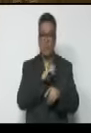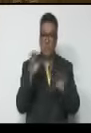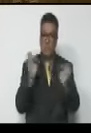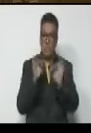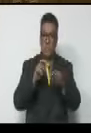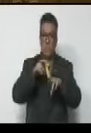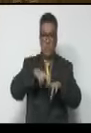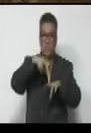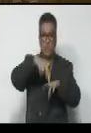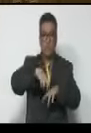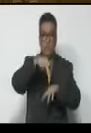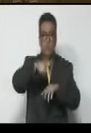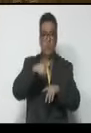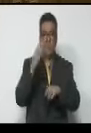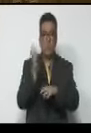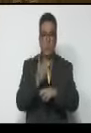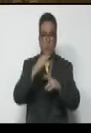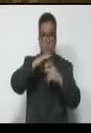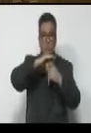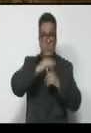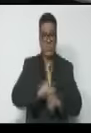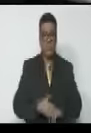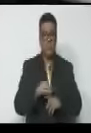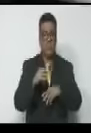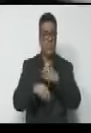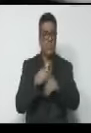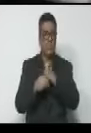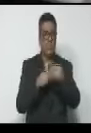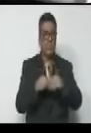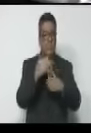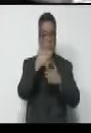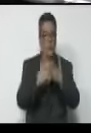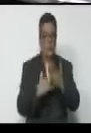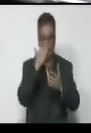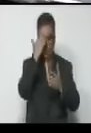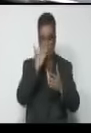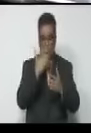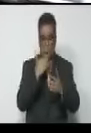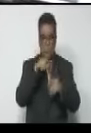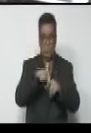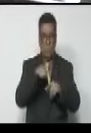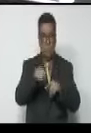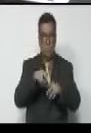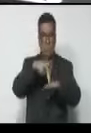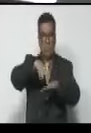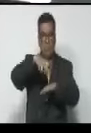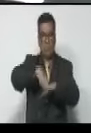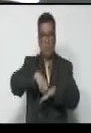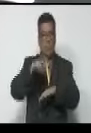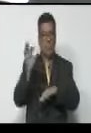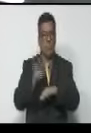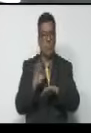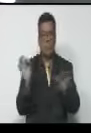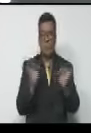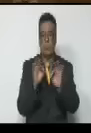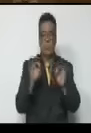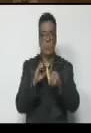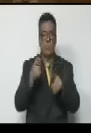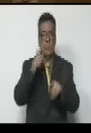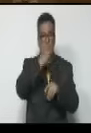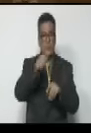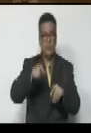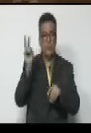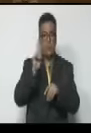lo van a milanar, ni lo van a hacer bajar la cabeza ni ponerse de rodillas. Eso no existe para el